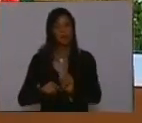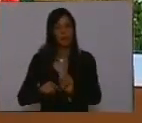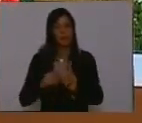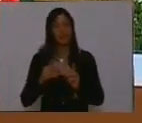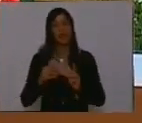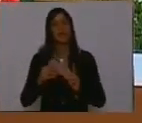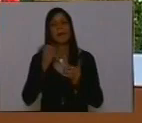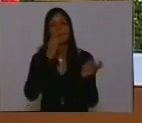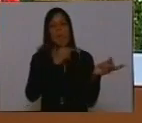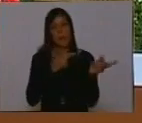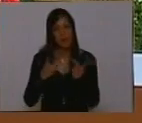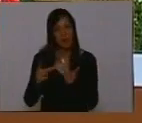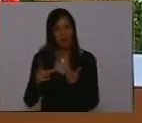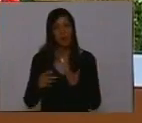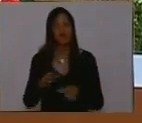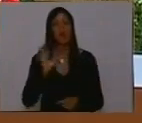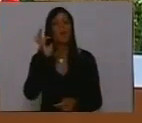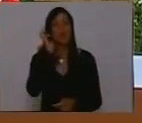Y la compañera